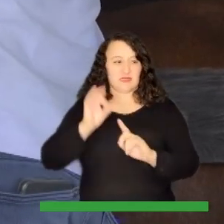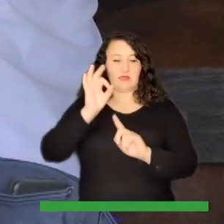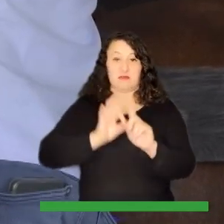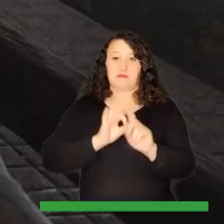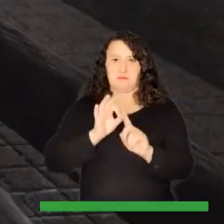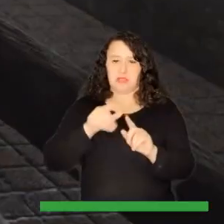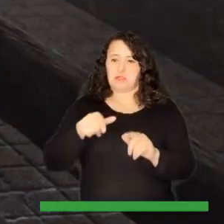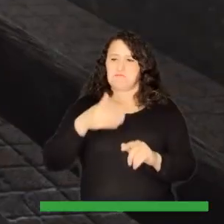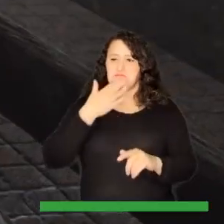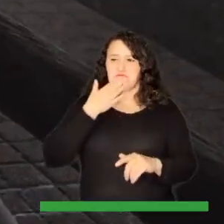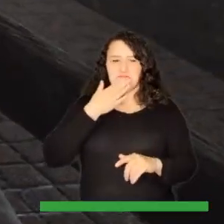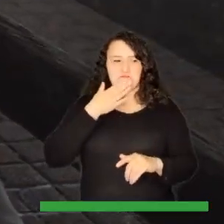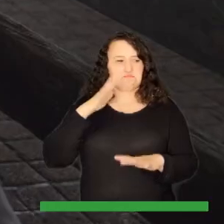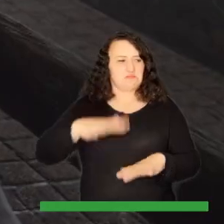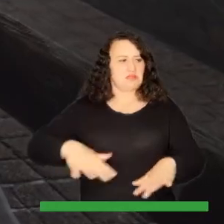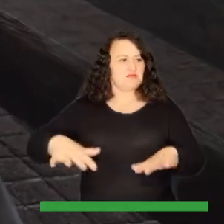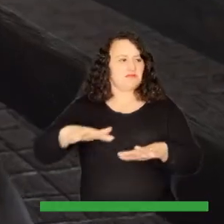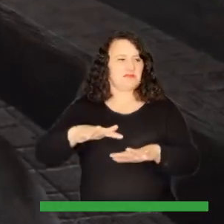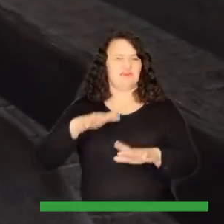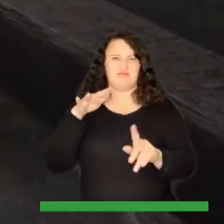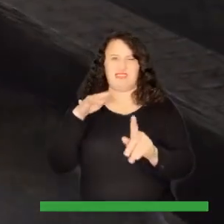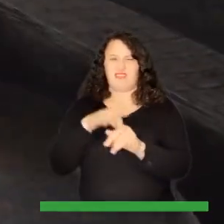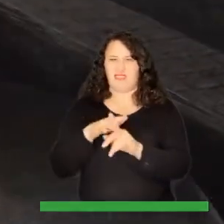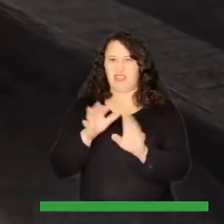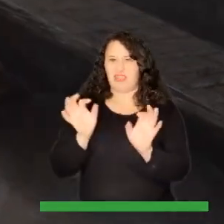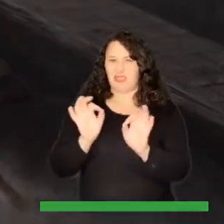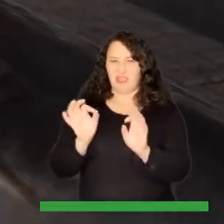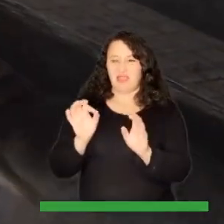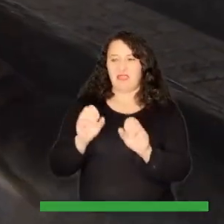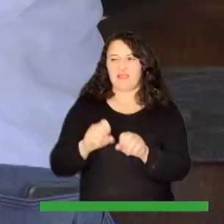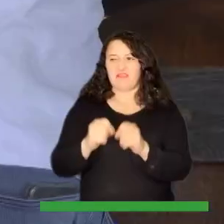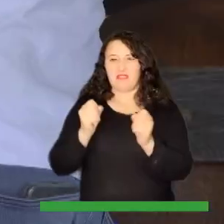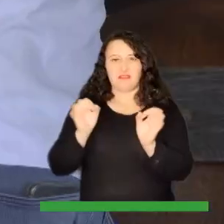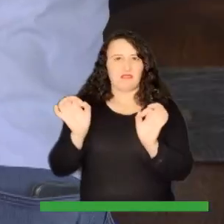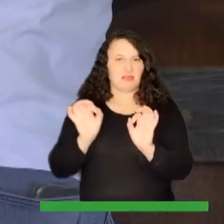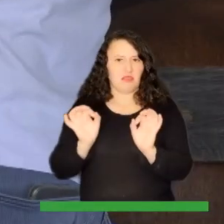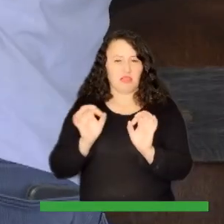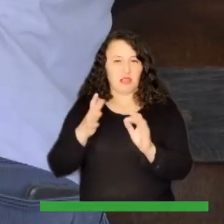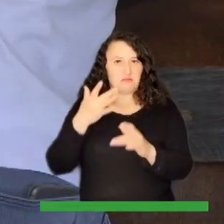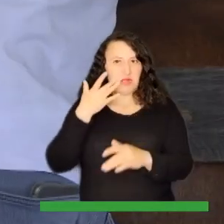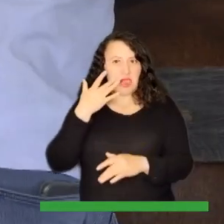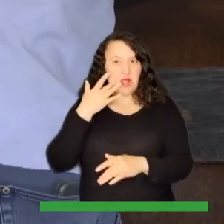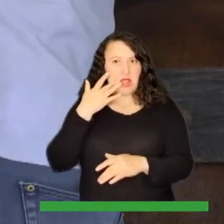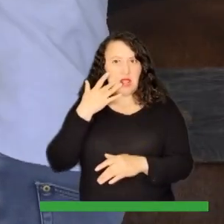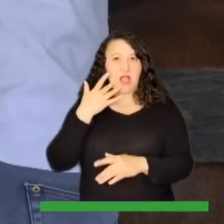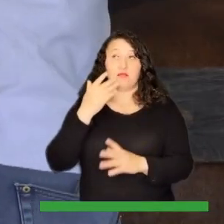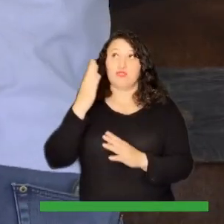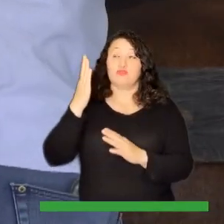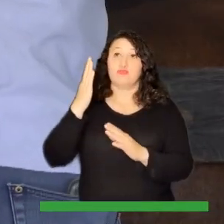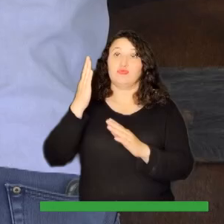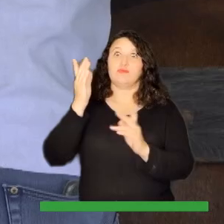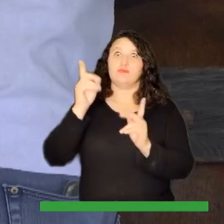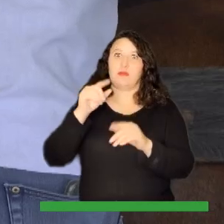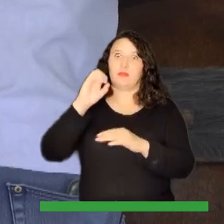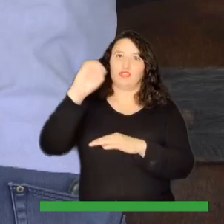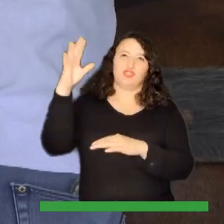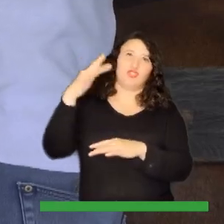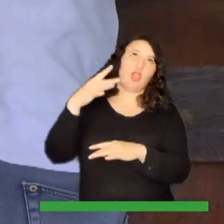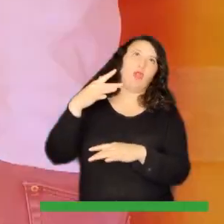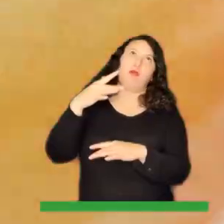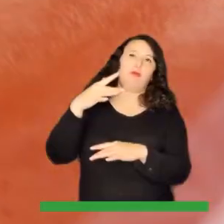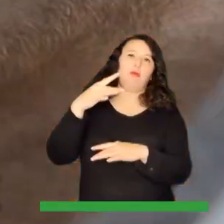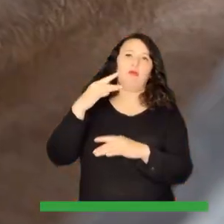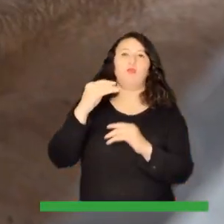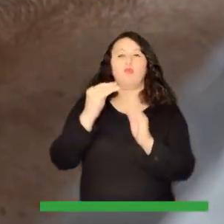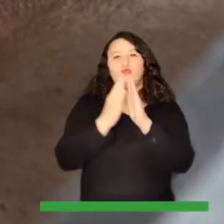Este espacio pues no tiene nada que los fastidie, que los incomode, que los vaya a lesionar, y desde luego térmica, porque están a la sombra, ¿no? Los protege del sol mientras los están